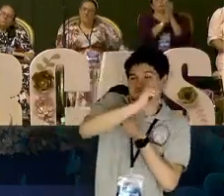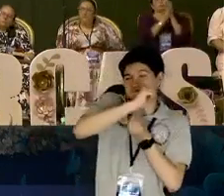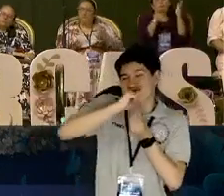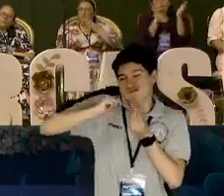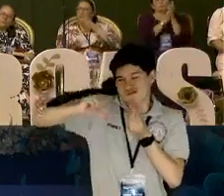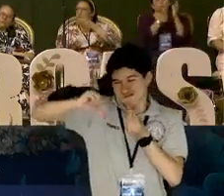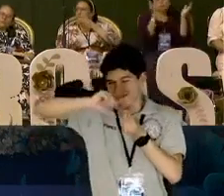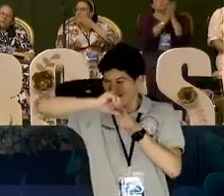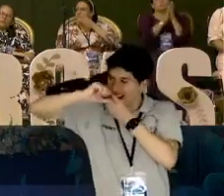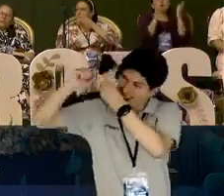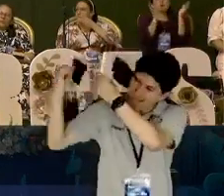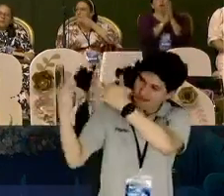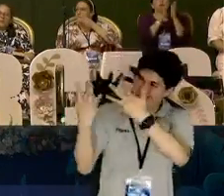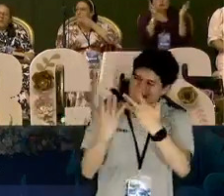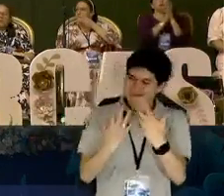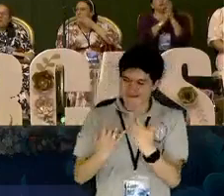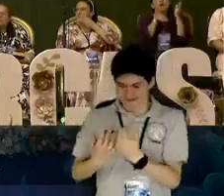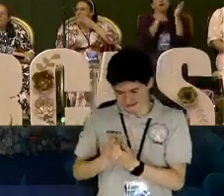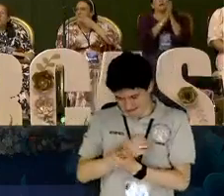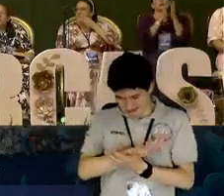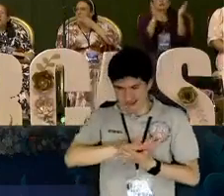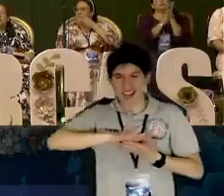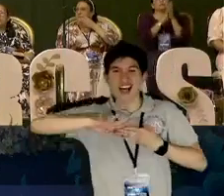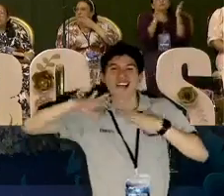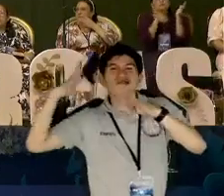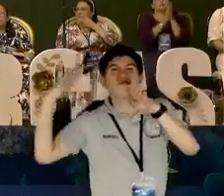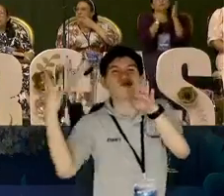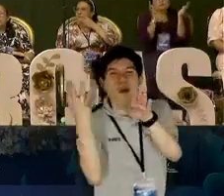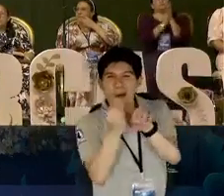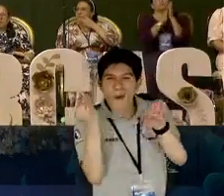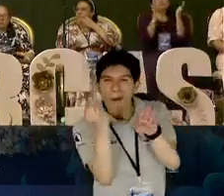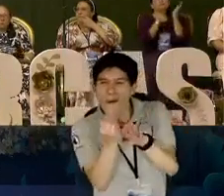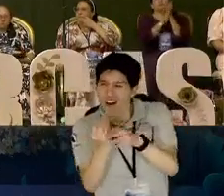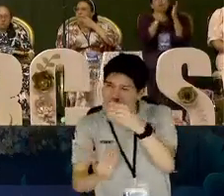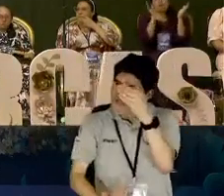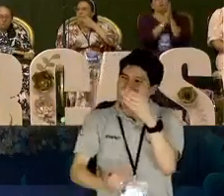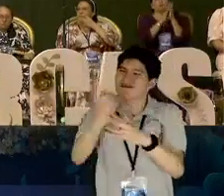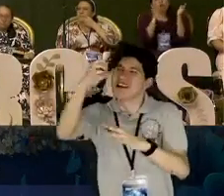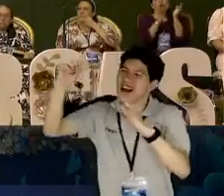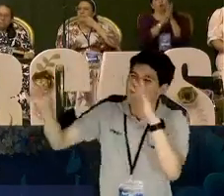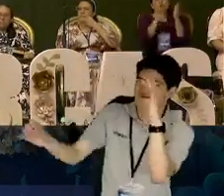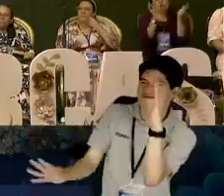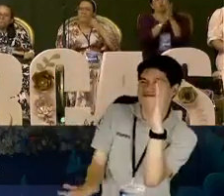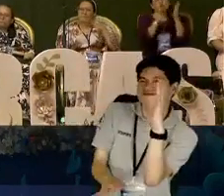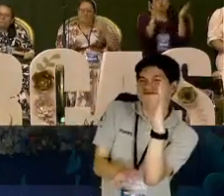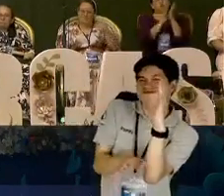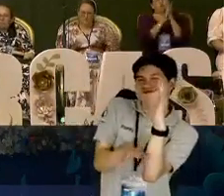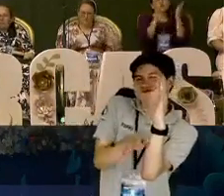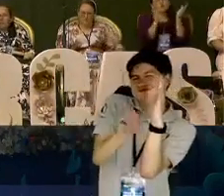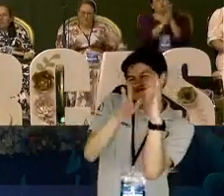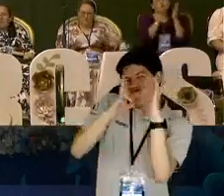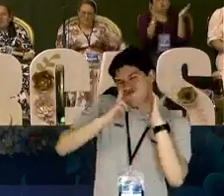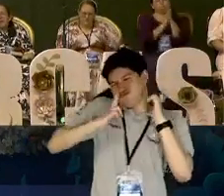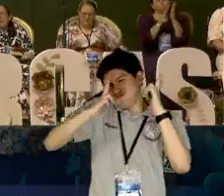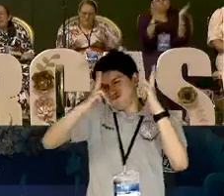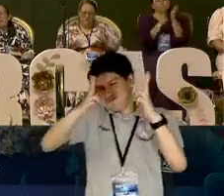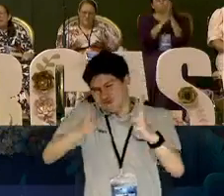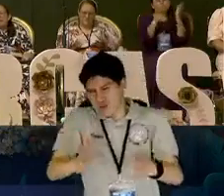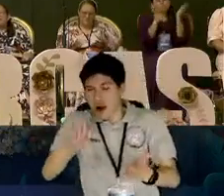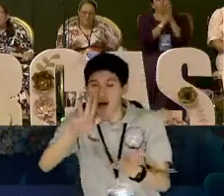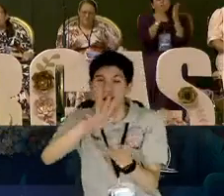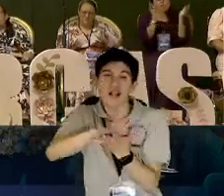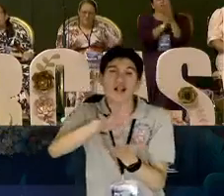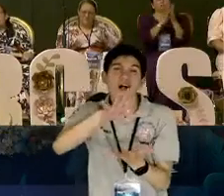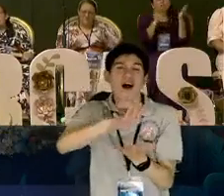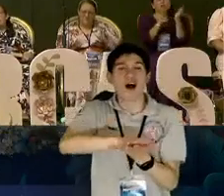su Espíritu Santo, entonces comienza a dar refrigerio, comienza a dar reposo a